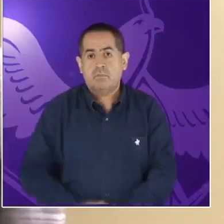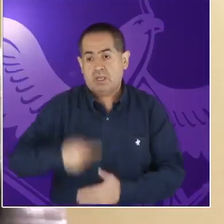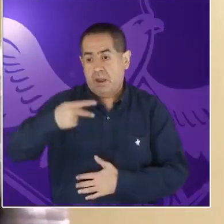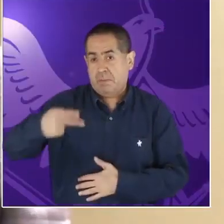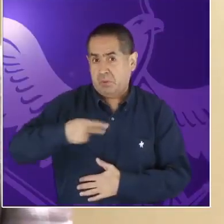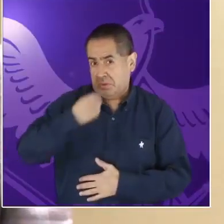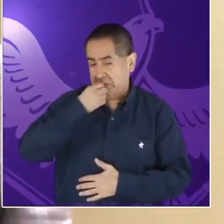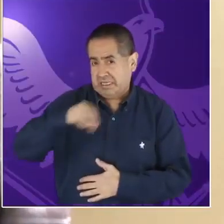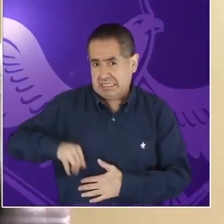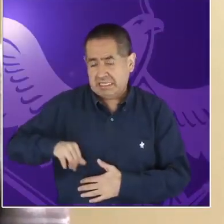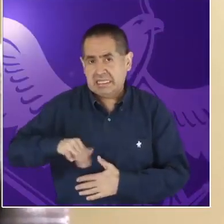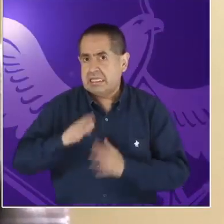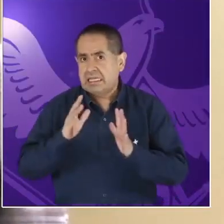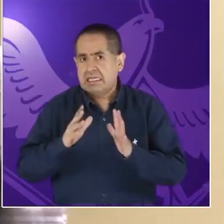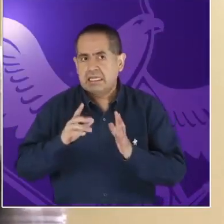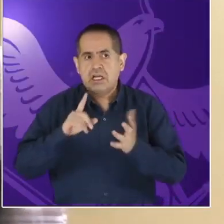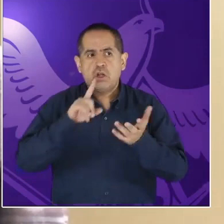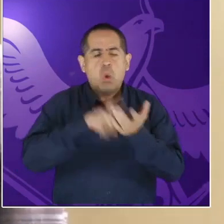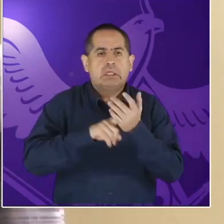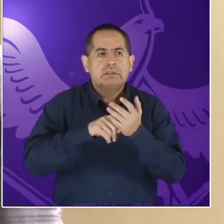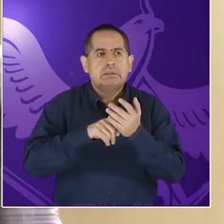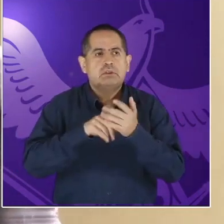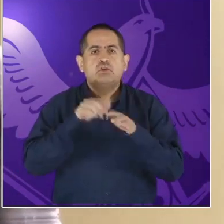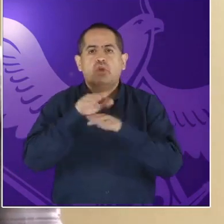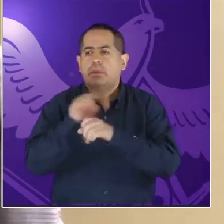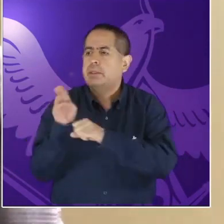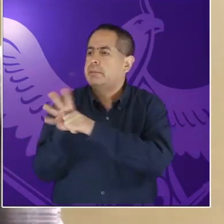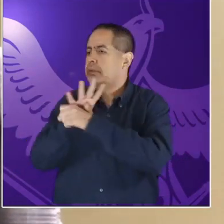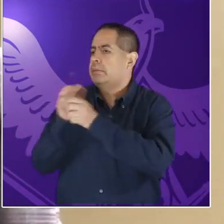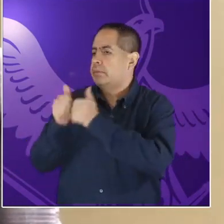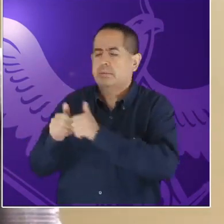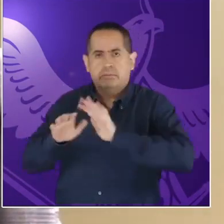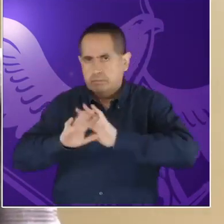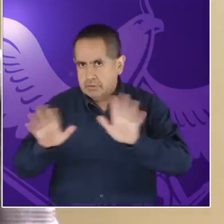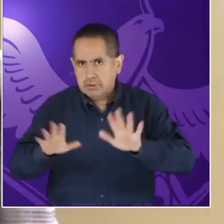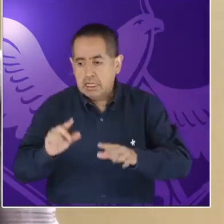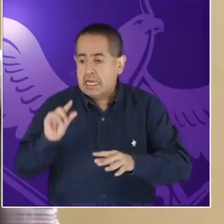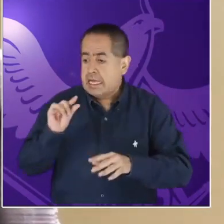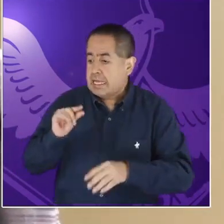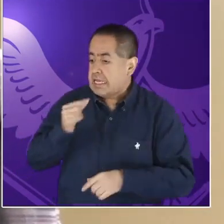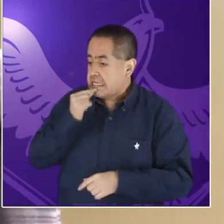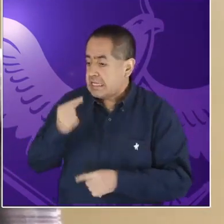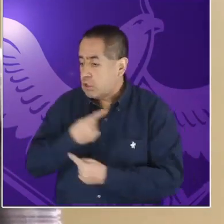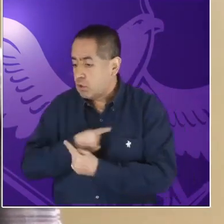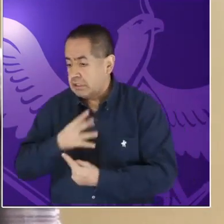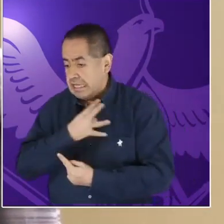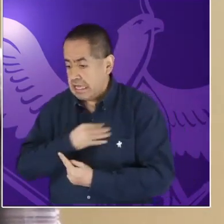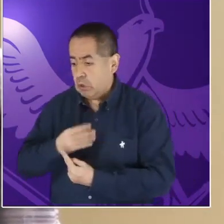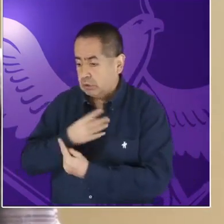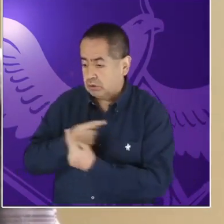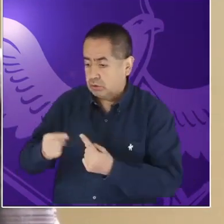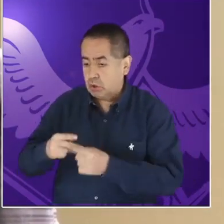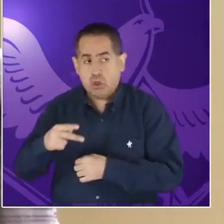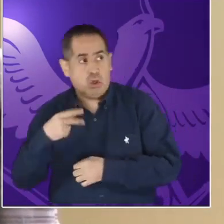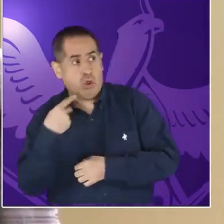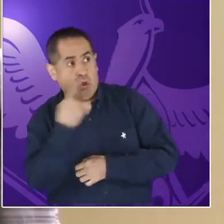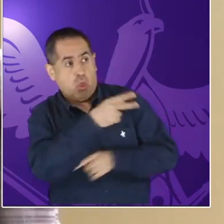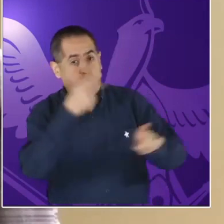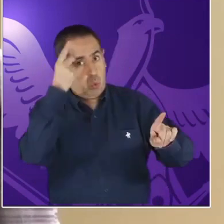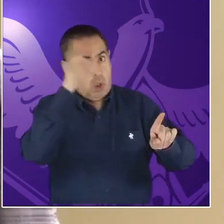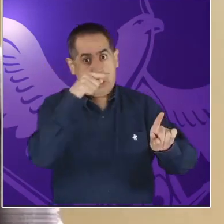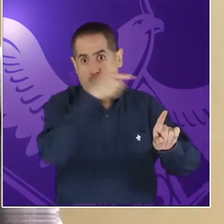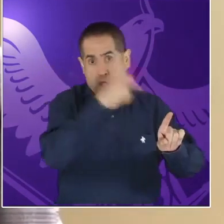es una pregunta muy interesante porque no tiene que ver con el tiempo de confinamiento. Los hijos y las hijas no son propiedad de los padres